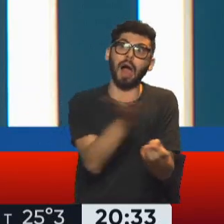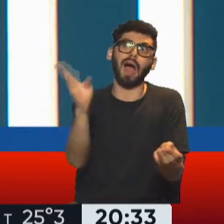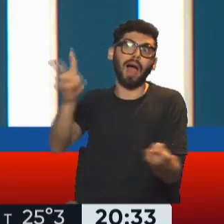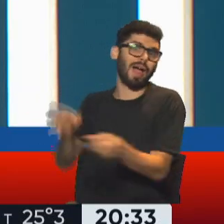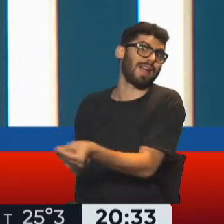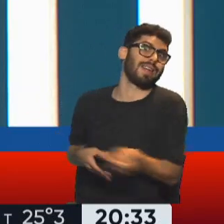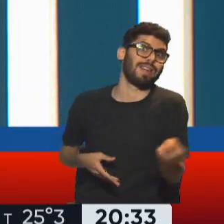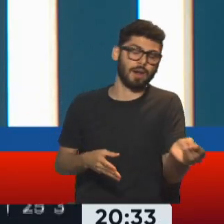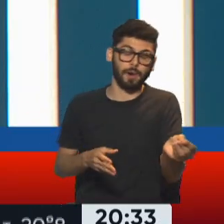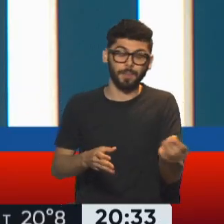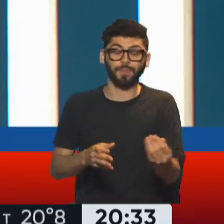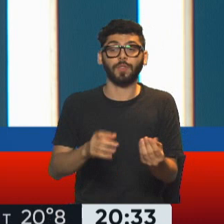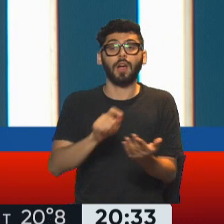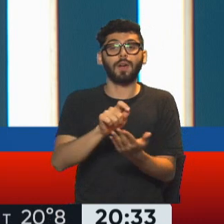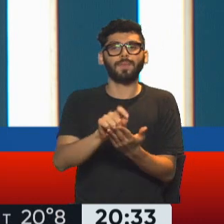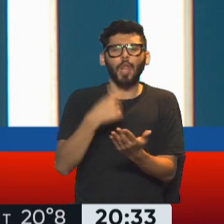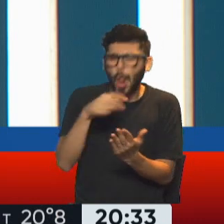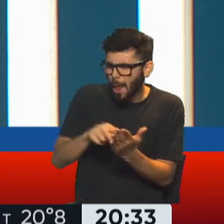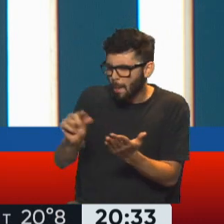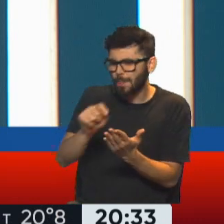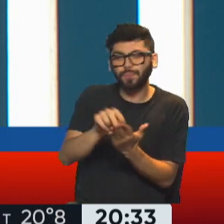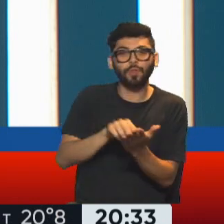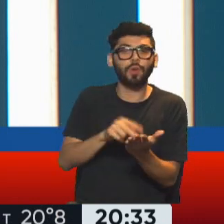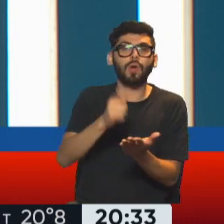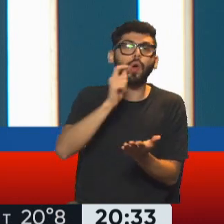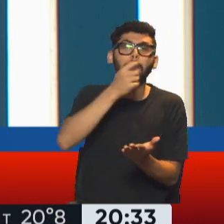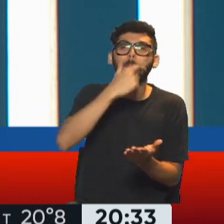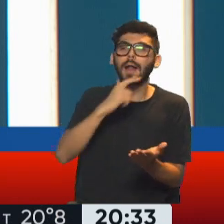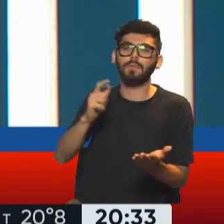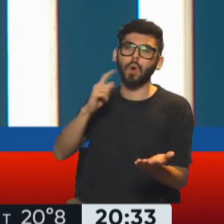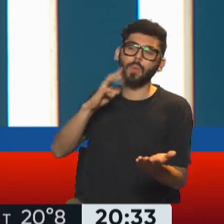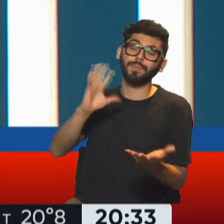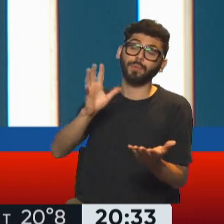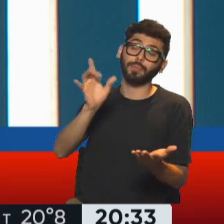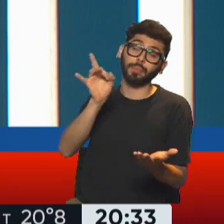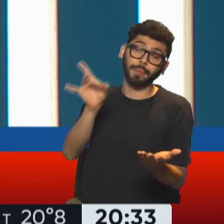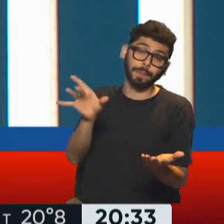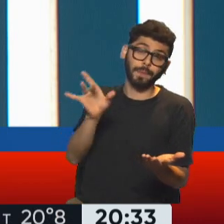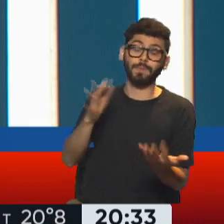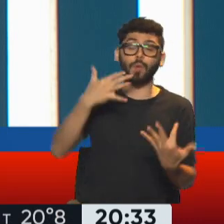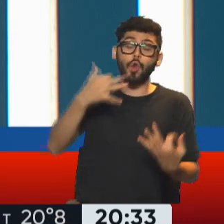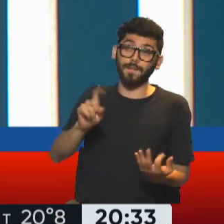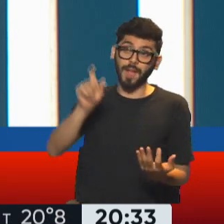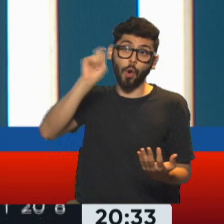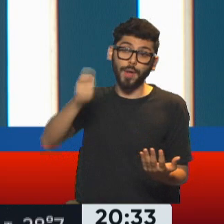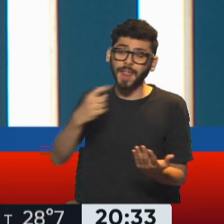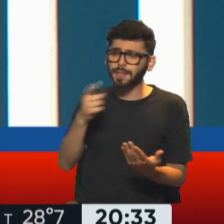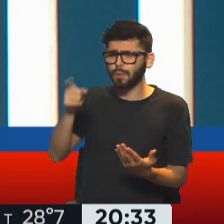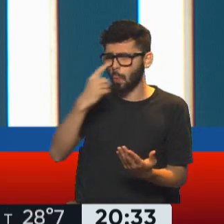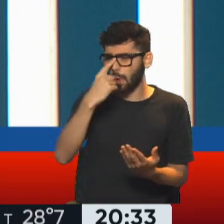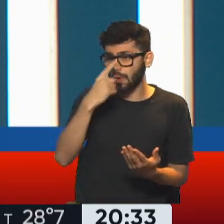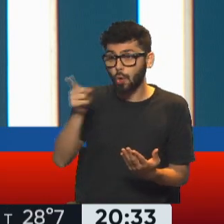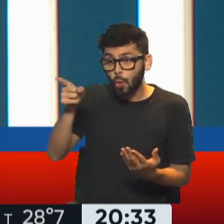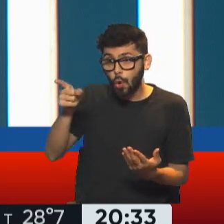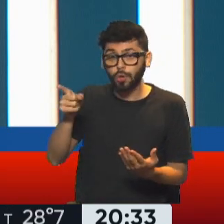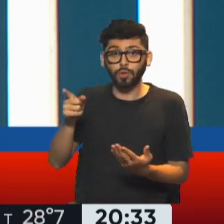juez, después de vapulearlo, con algunas expresiones de tono un poco cortés. Usted, señor juez, no pudo describir